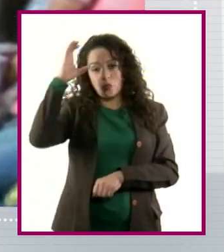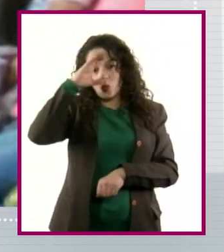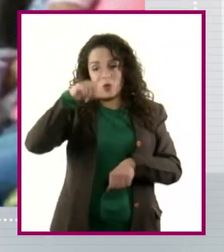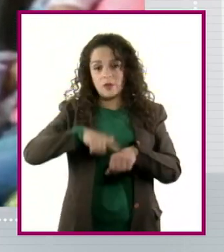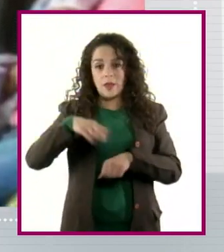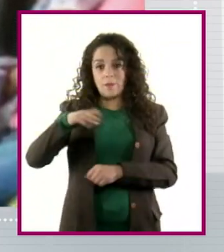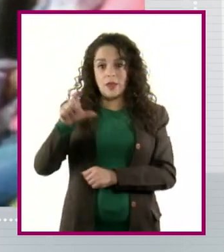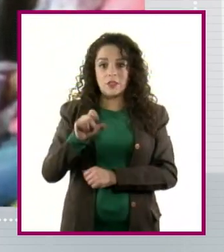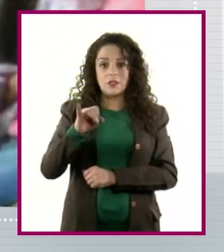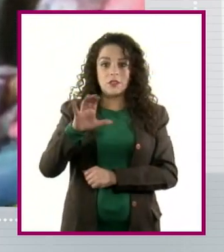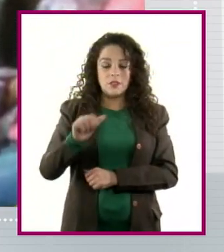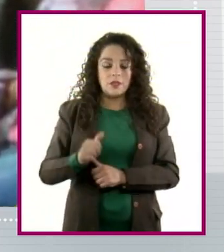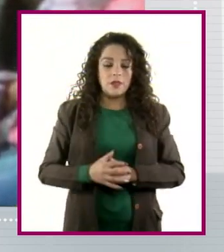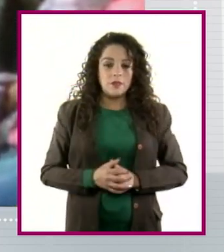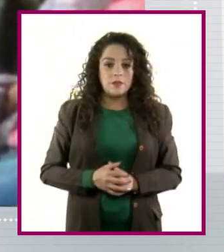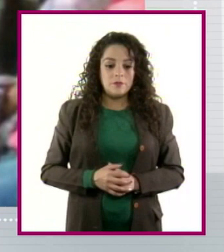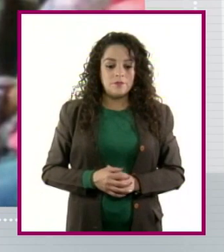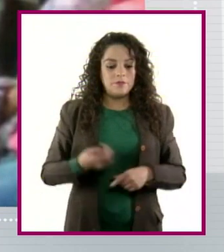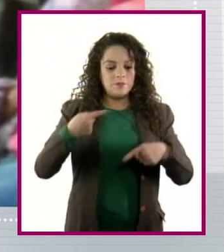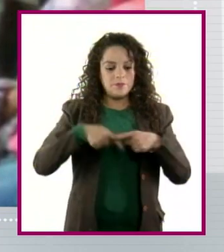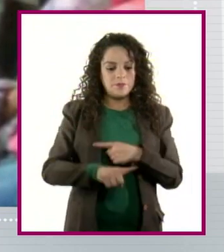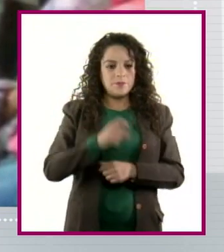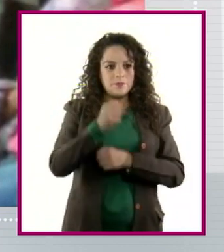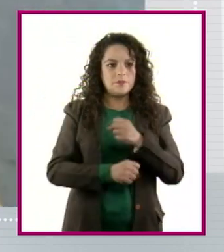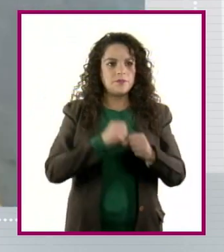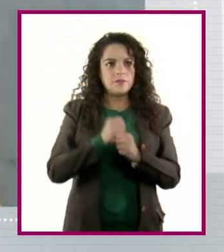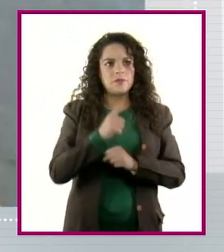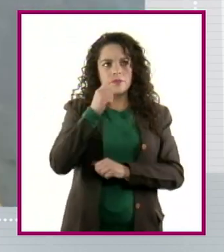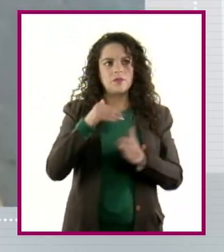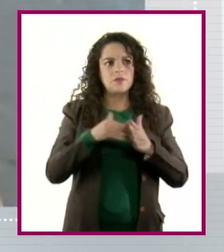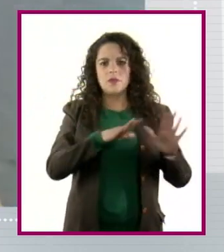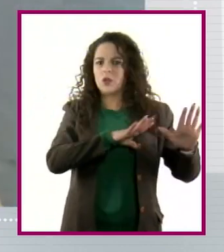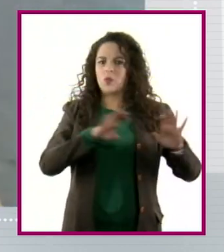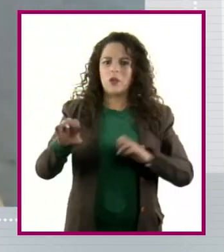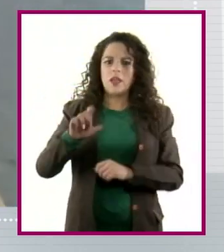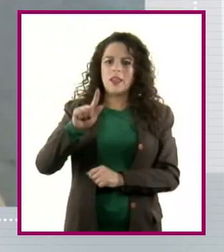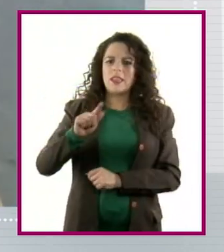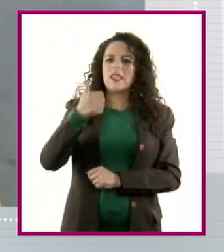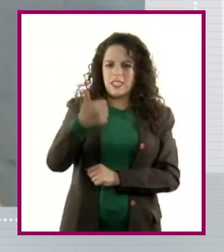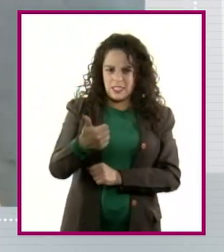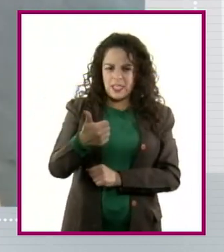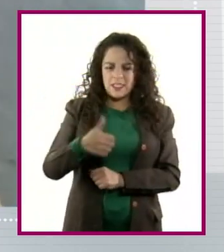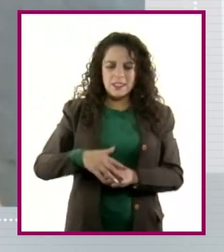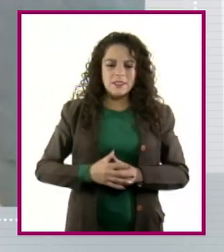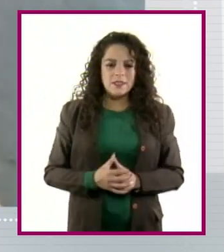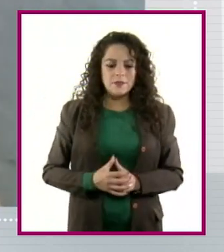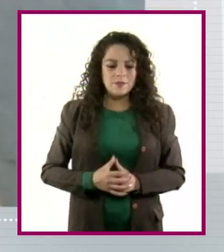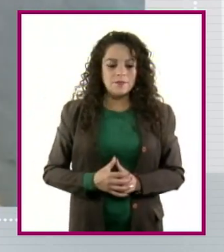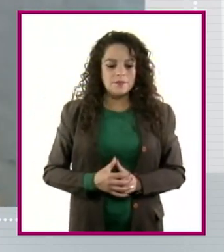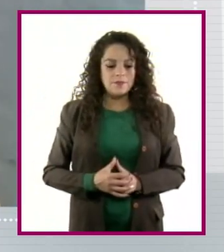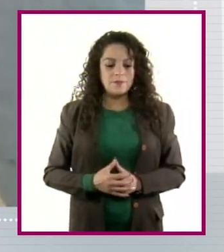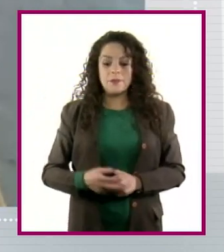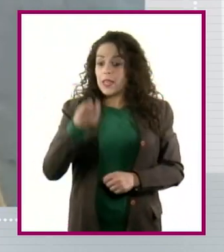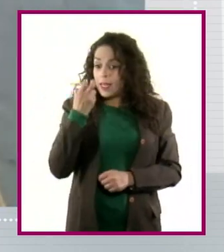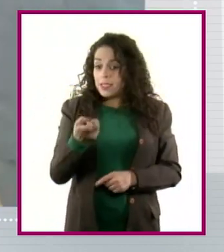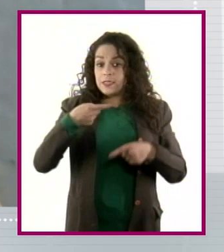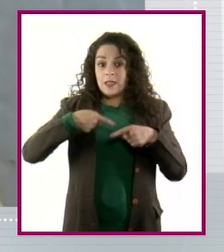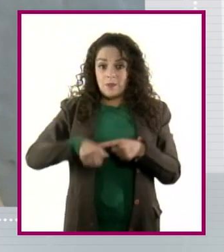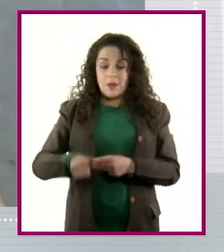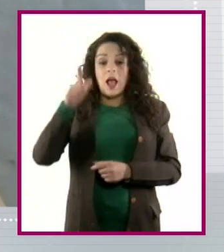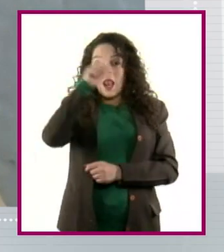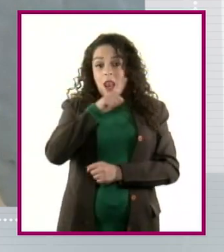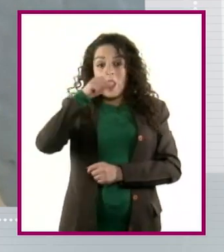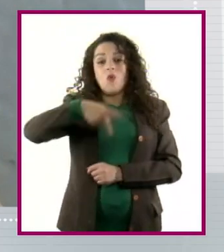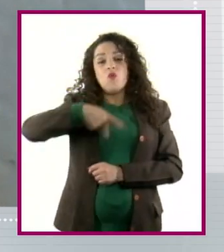mexica, ¿sí? Que se dio por ahí del año 1476. Y bueno, a partir de ahí, pues la lengua que se